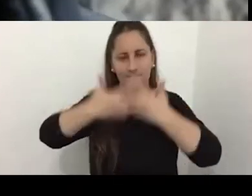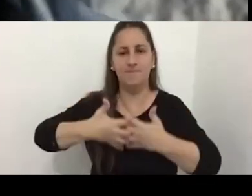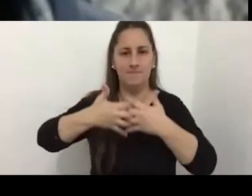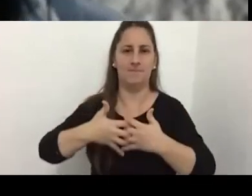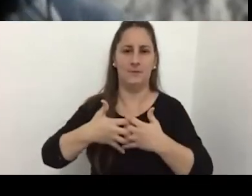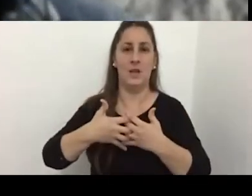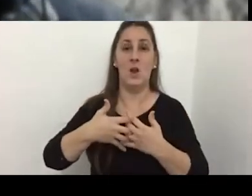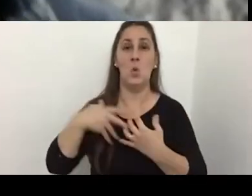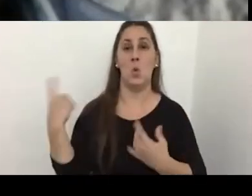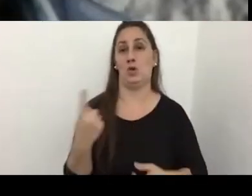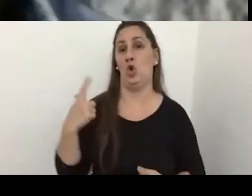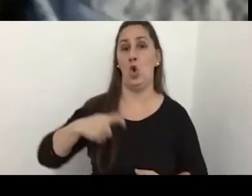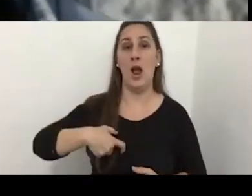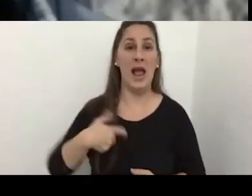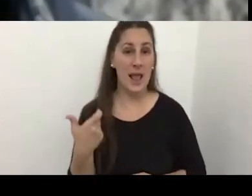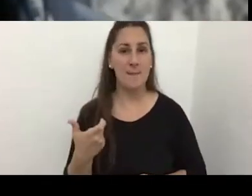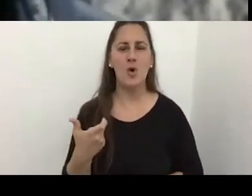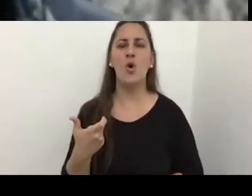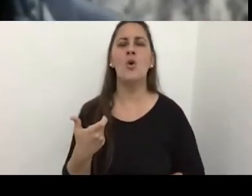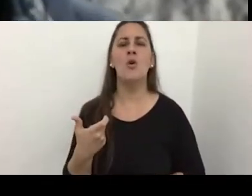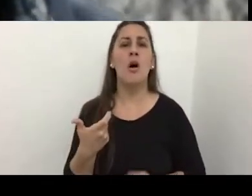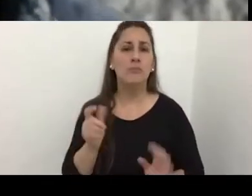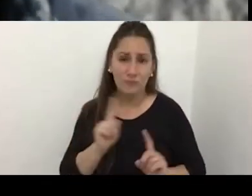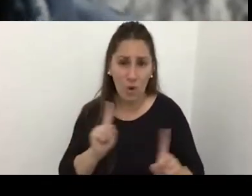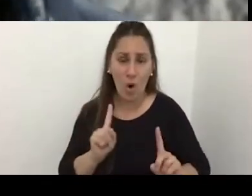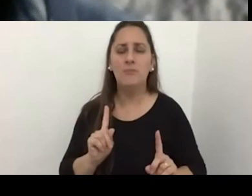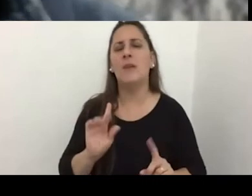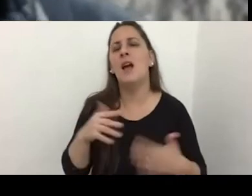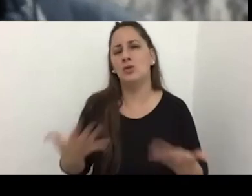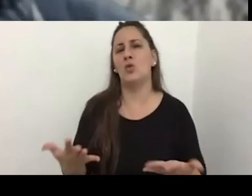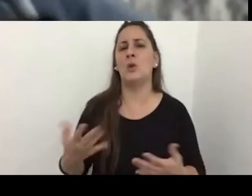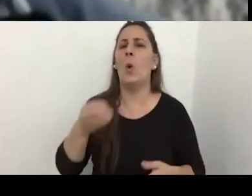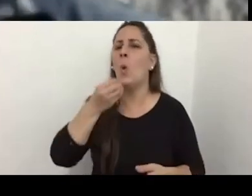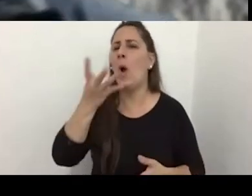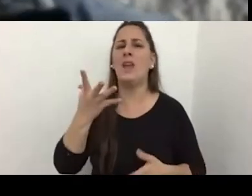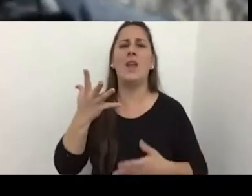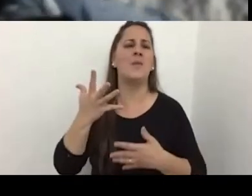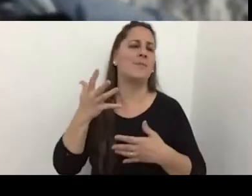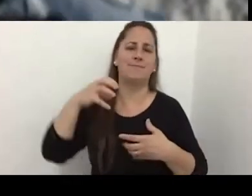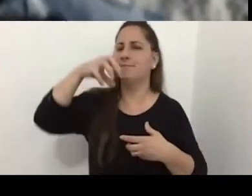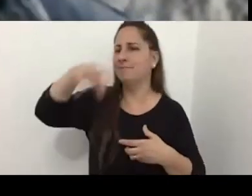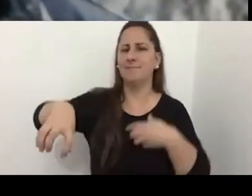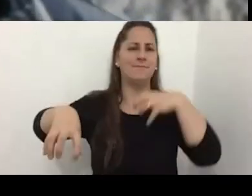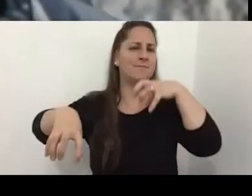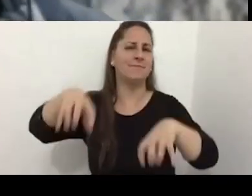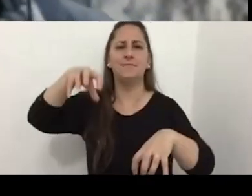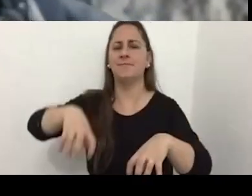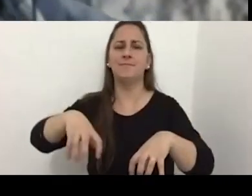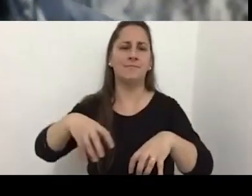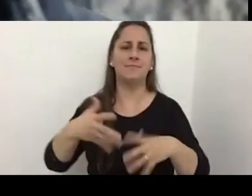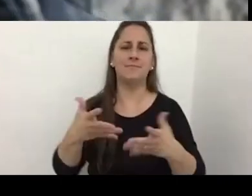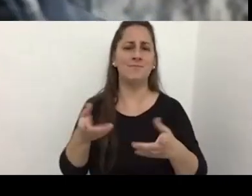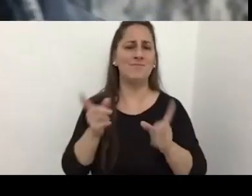gremio, siempre va a pasar que cualquier fuerza que venga, puede ser como nos pasó con el